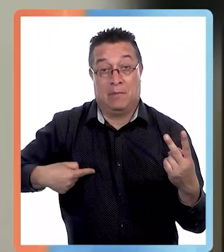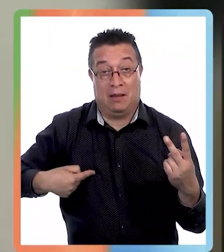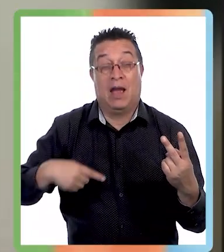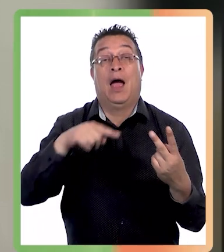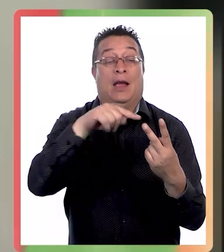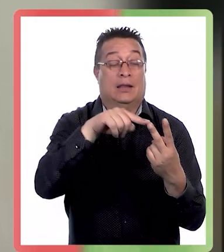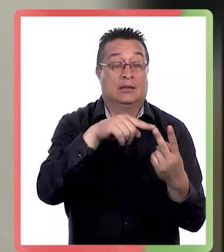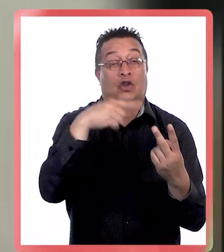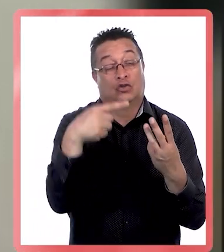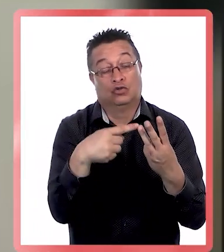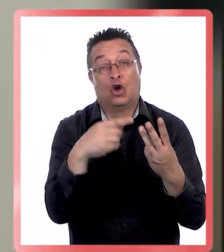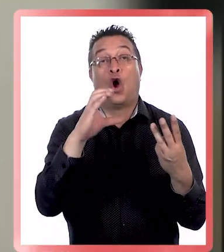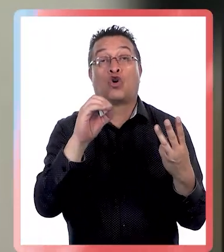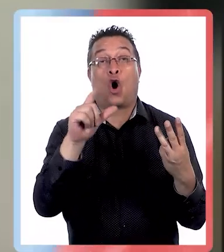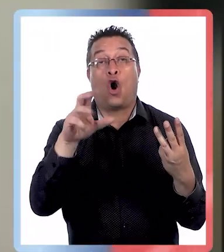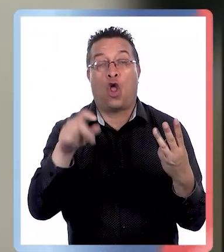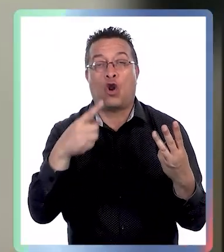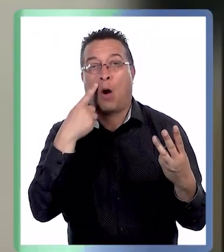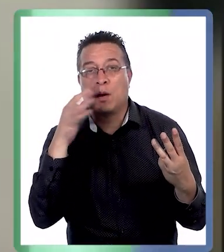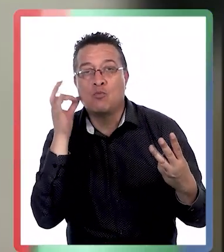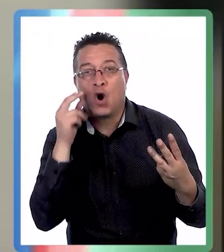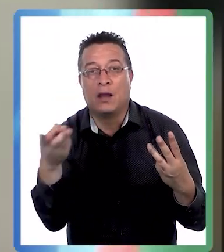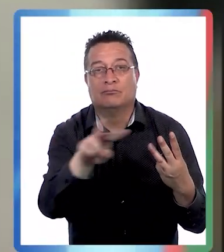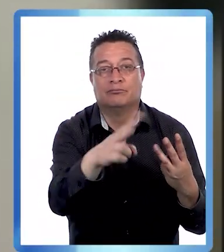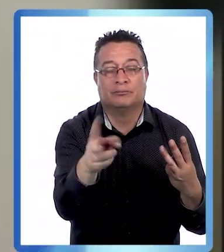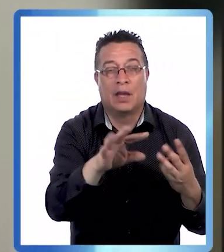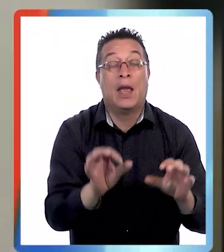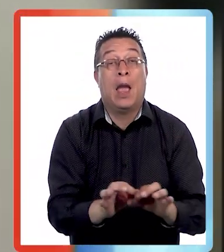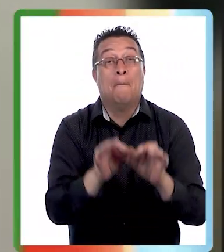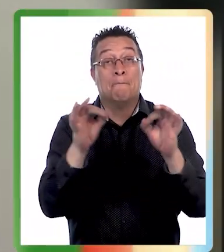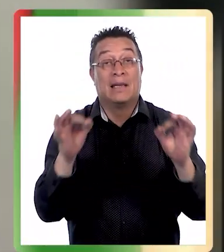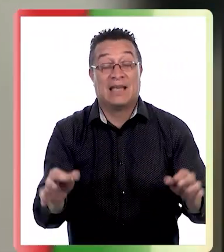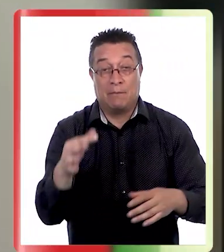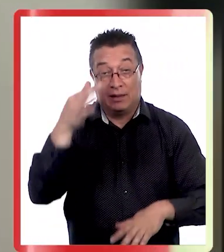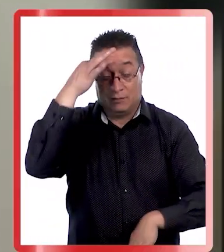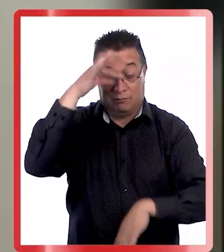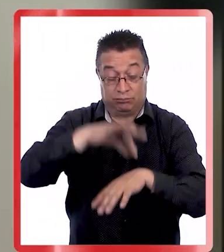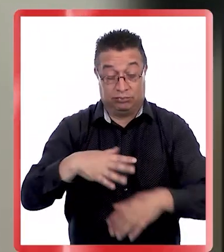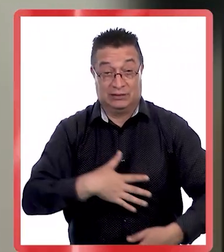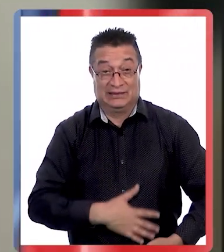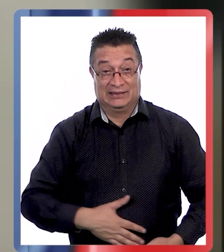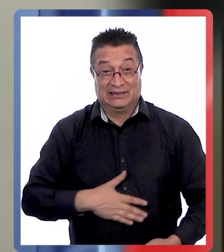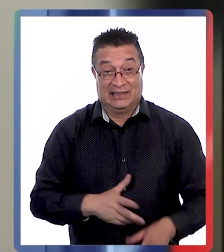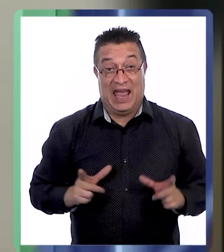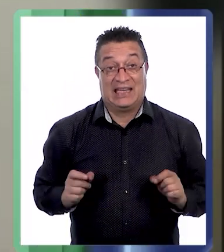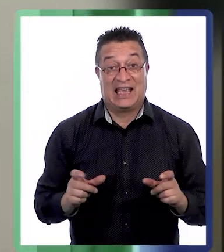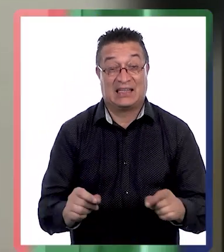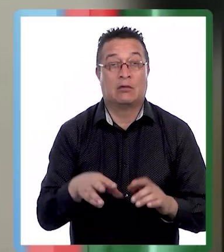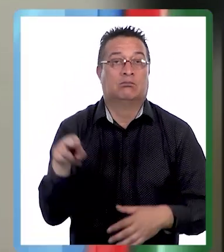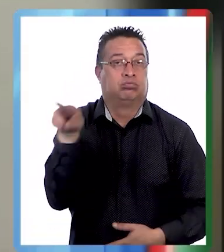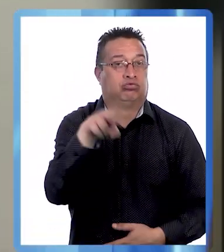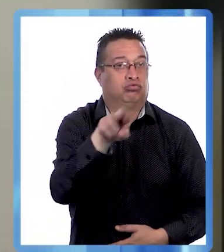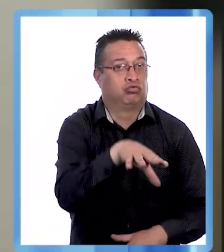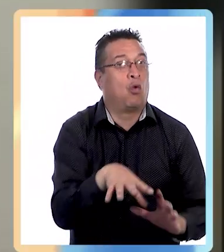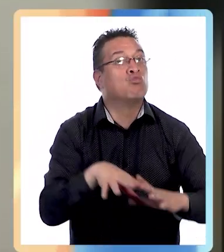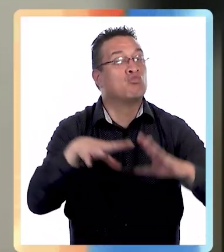el cáncer de colon. Particularmente en Chile, el cáncer gástrico es bastante frecuente, el cáncer del estómago, y en las